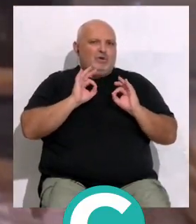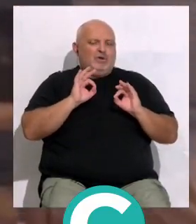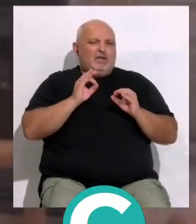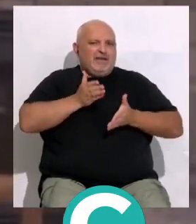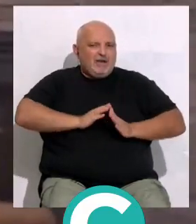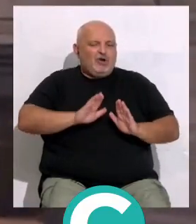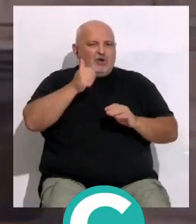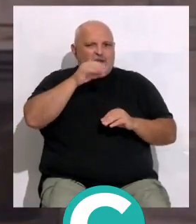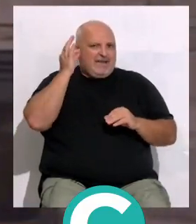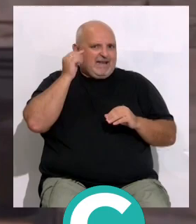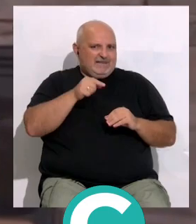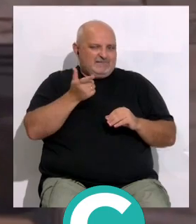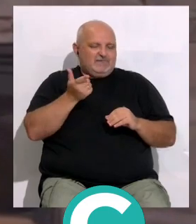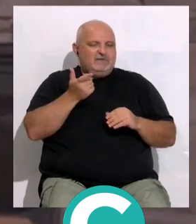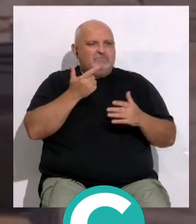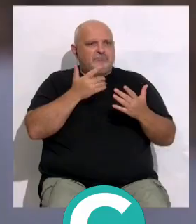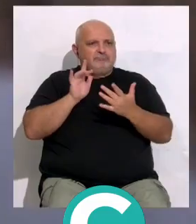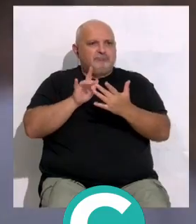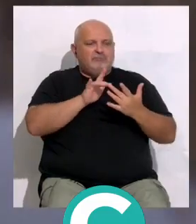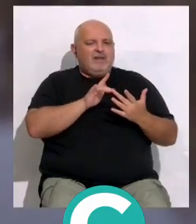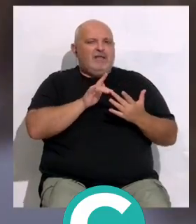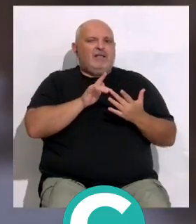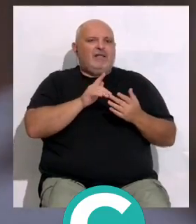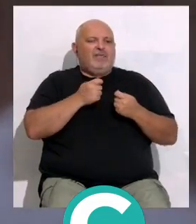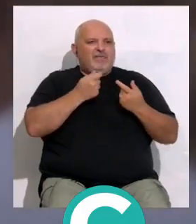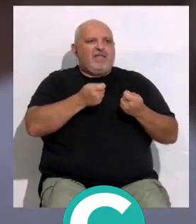con sus hijos, con sus hijas, y que puedan de alguna forma